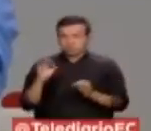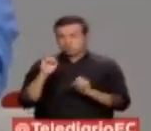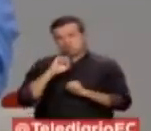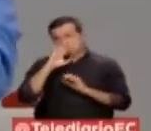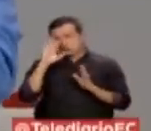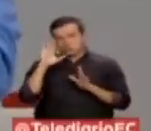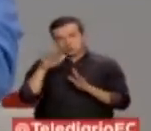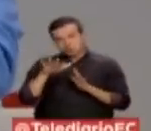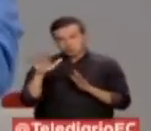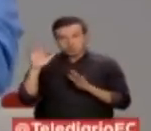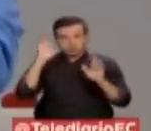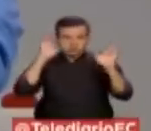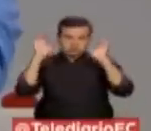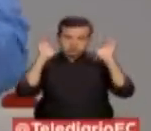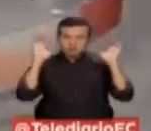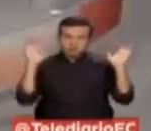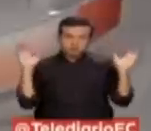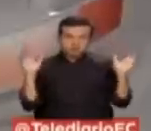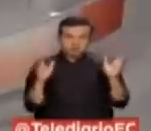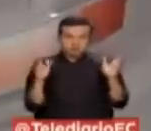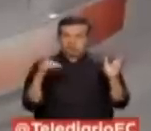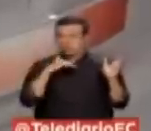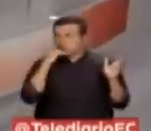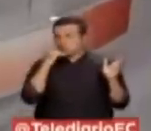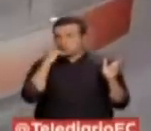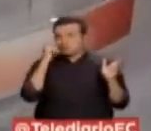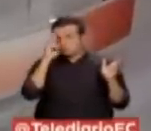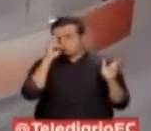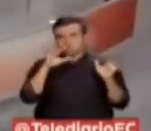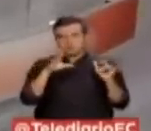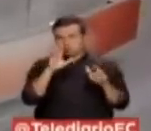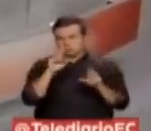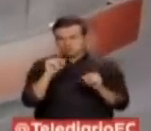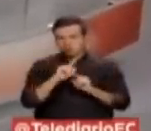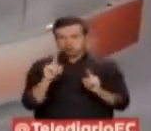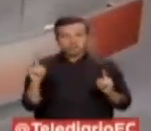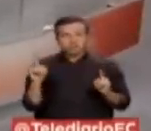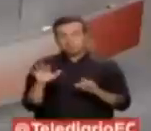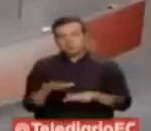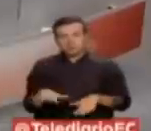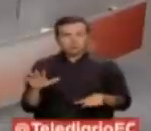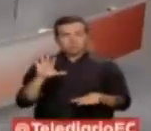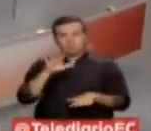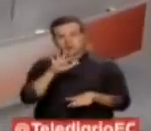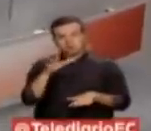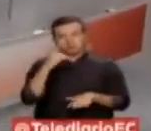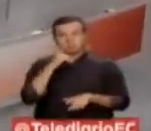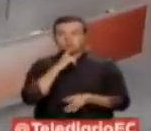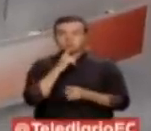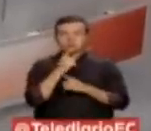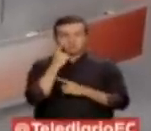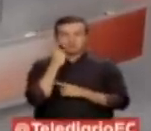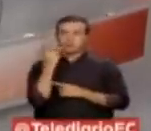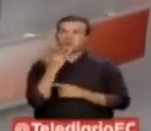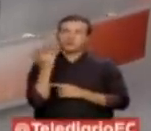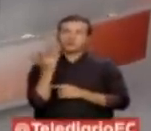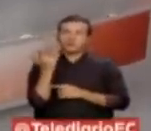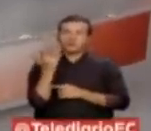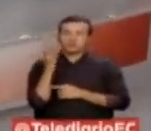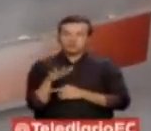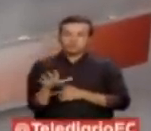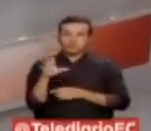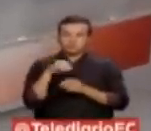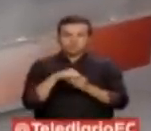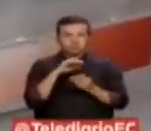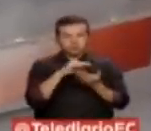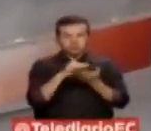información estratégica que pueda ser utilizada por la delincuencia pero más o menos dónde están aquellas